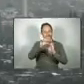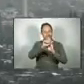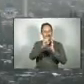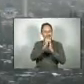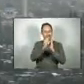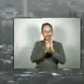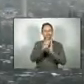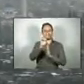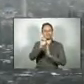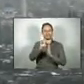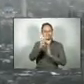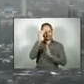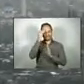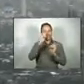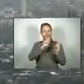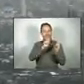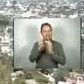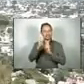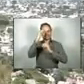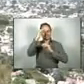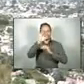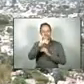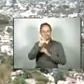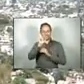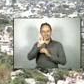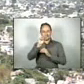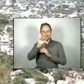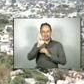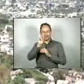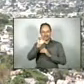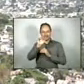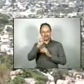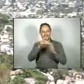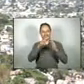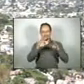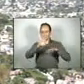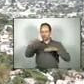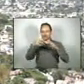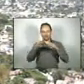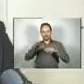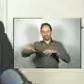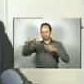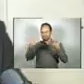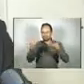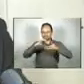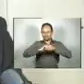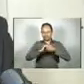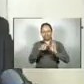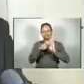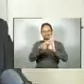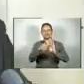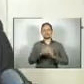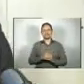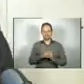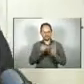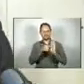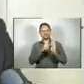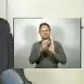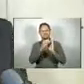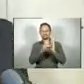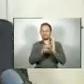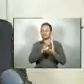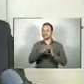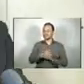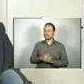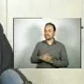20 de la Carta Interamericana de la Organización de Estados Americanos. Establece que ningún país, ni